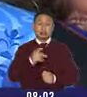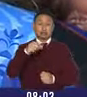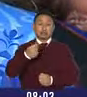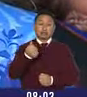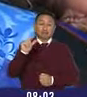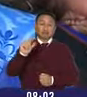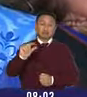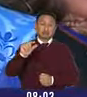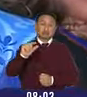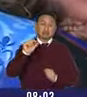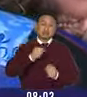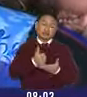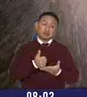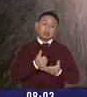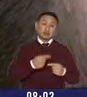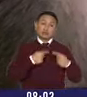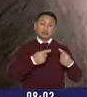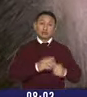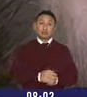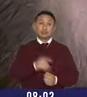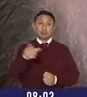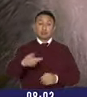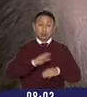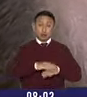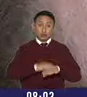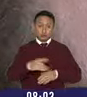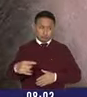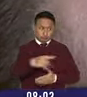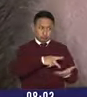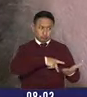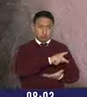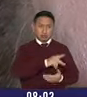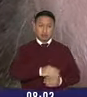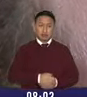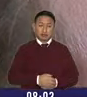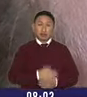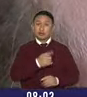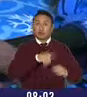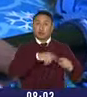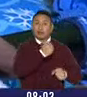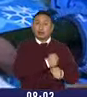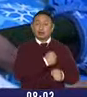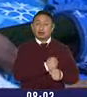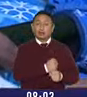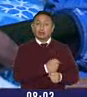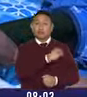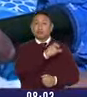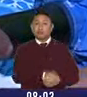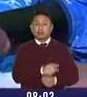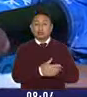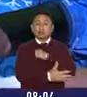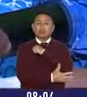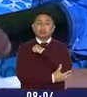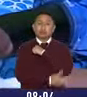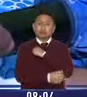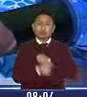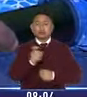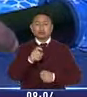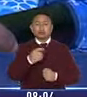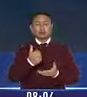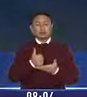para sobrevivir. Pide al causante del hecho que responda. No puede trabajar. Somos personas de bajos recursos y